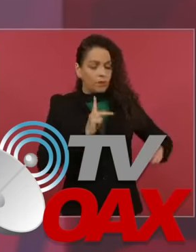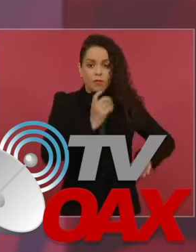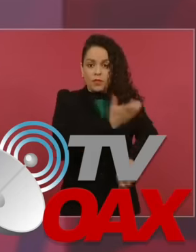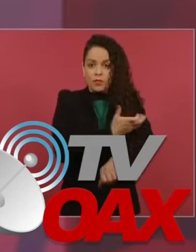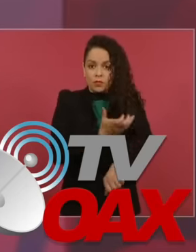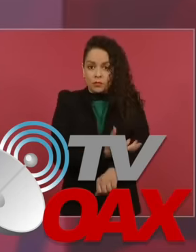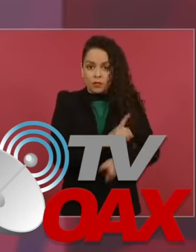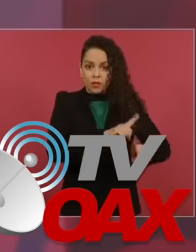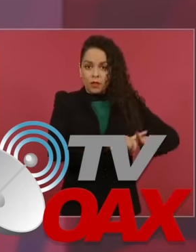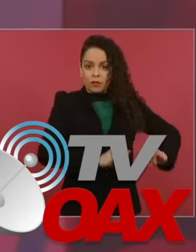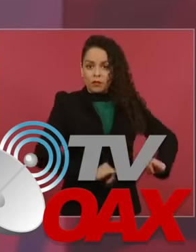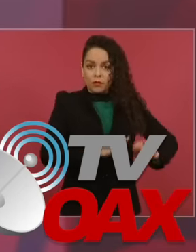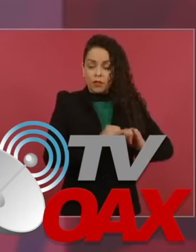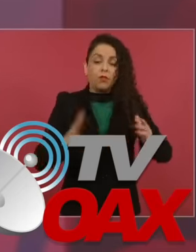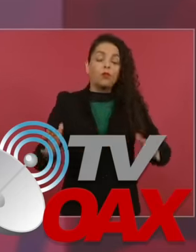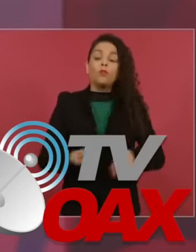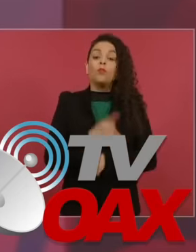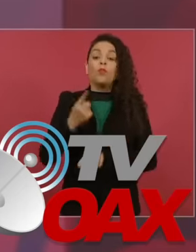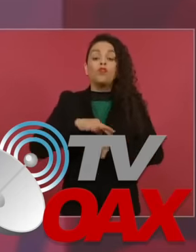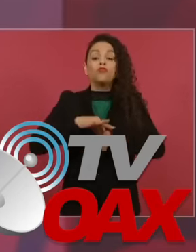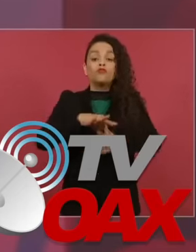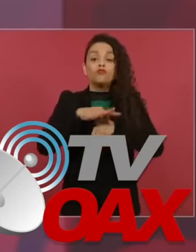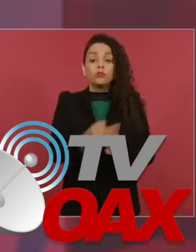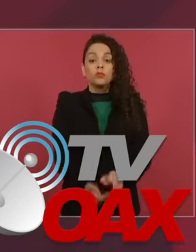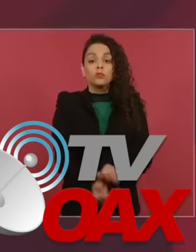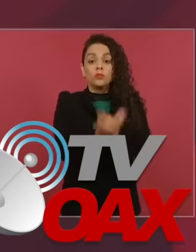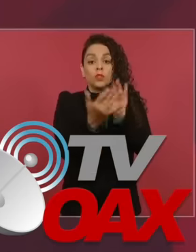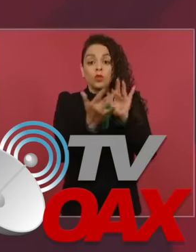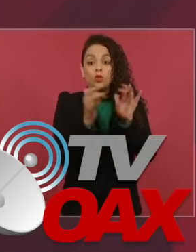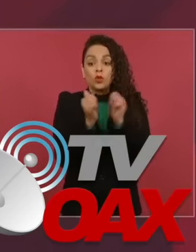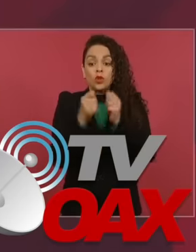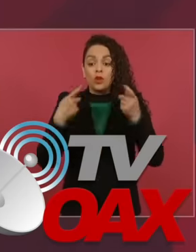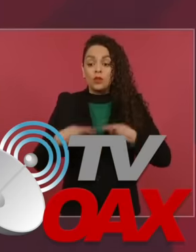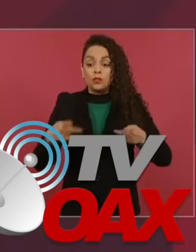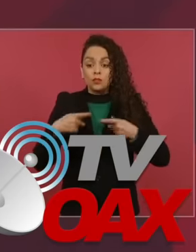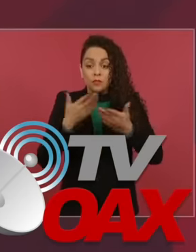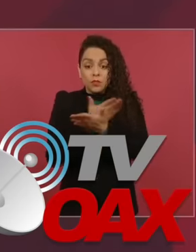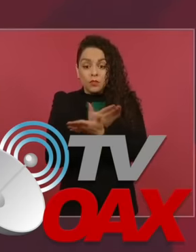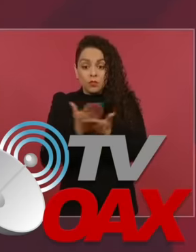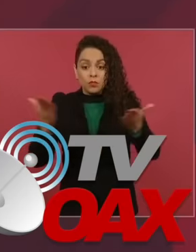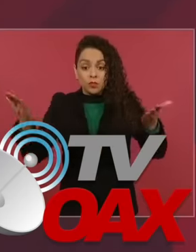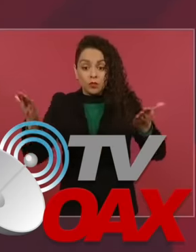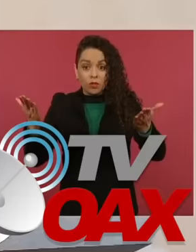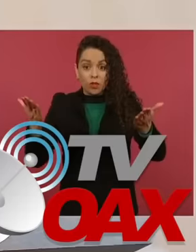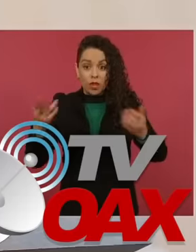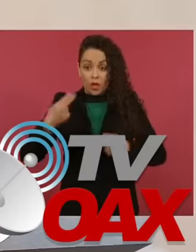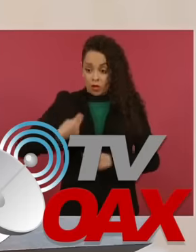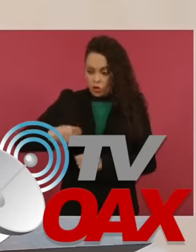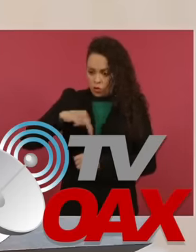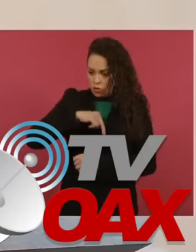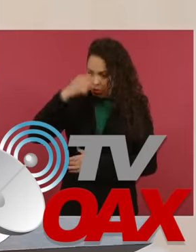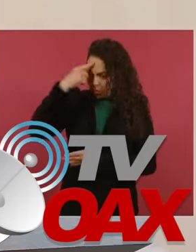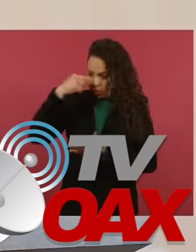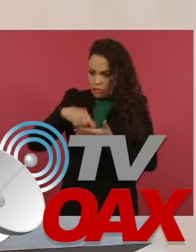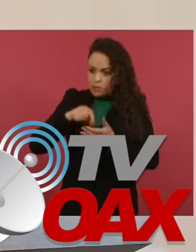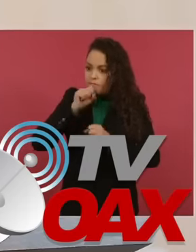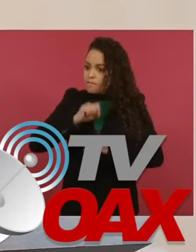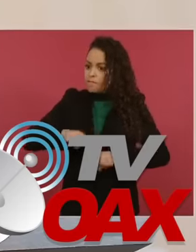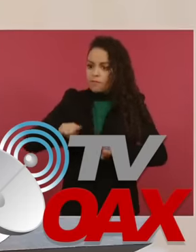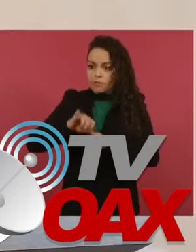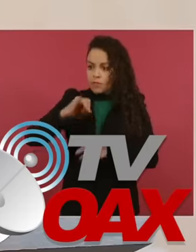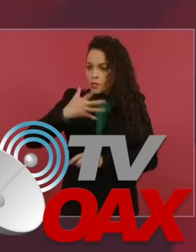trabajo directamente en territorio con la gente y creemos lo mismo como Estado mexicano. O sea, quienes deben